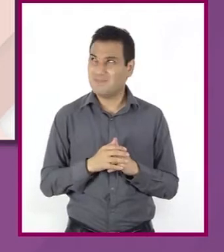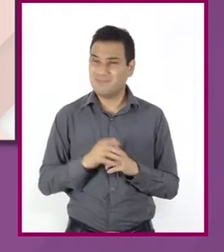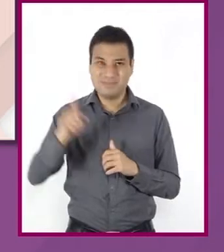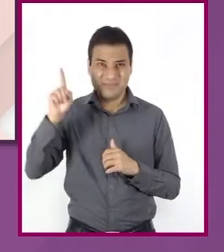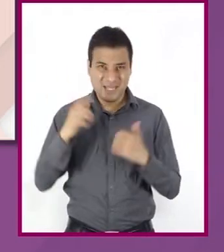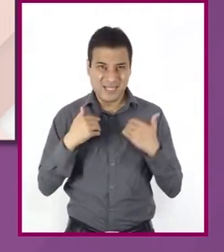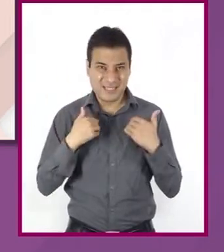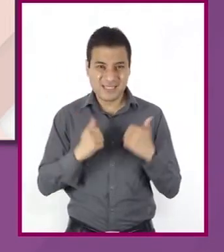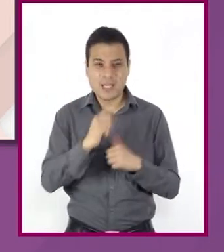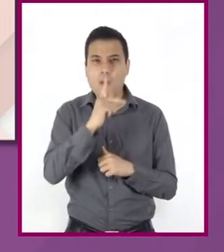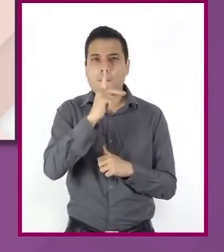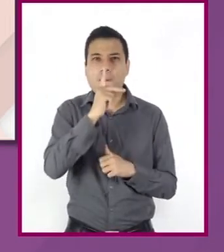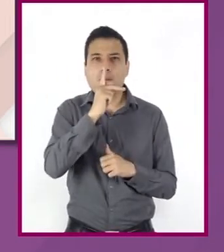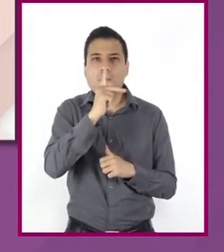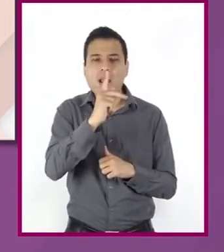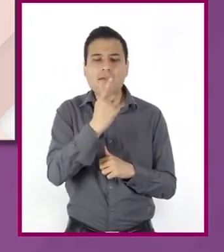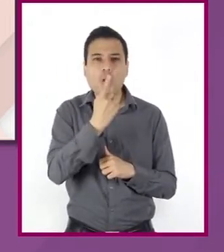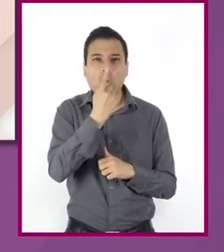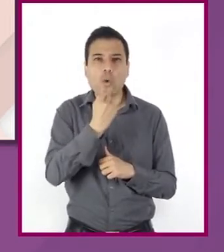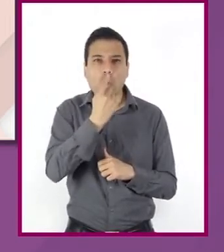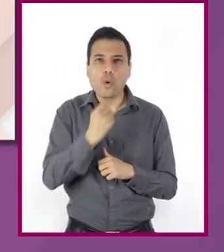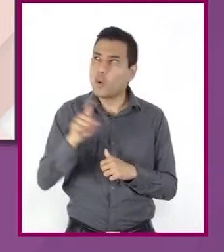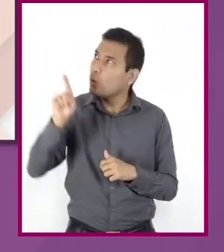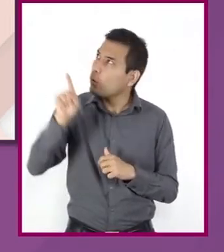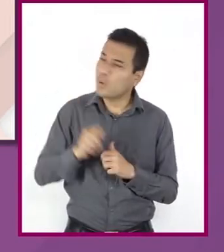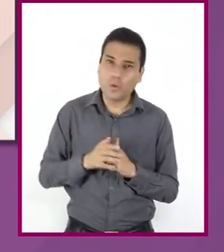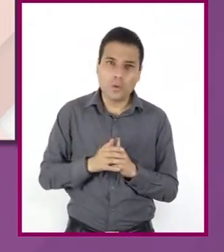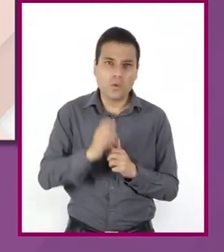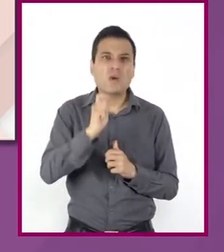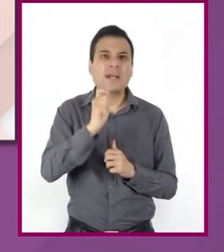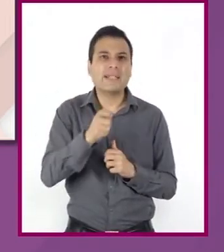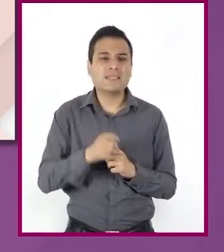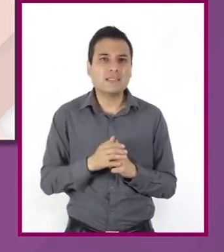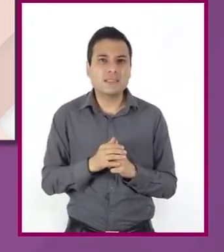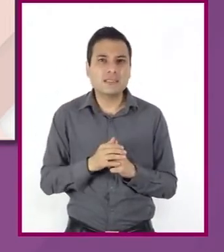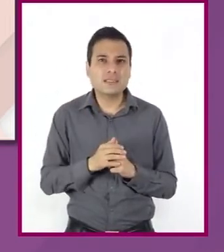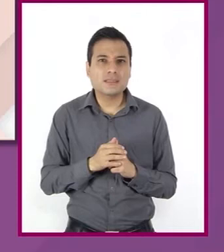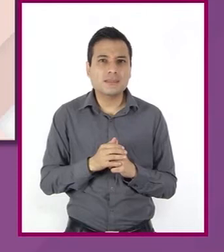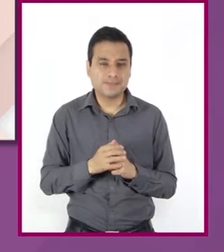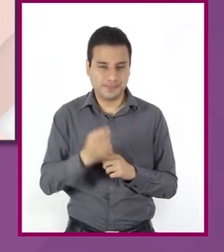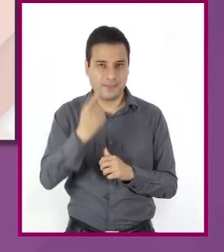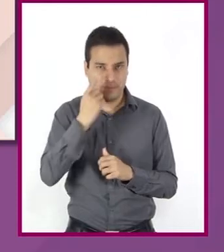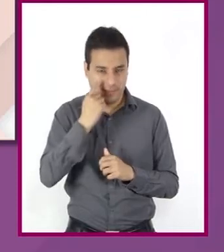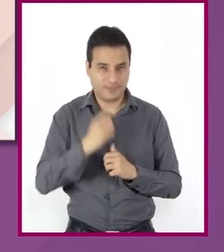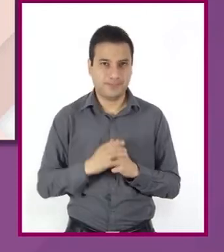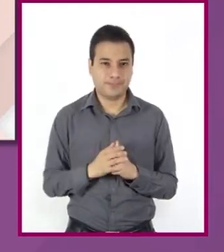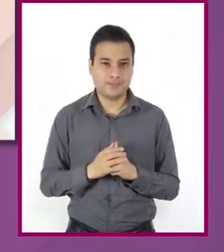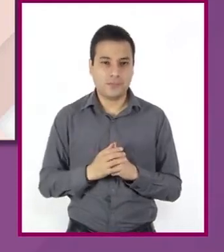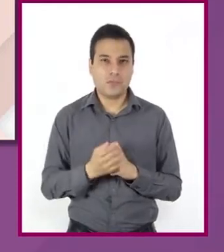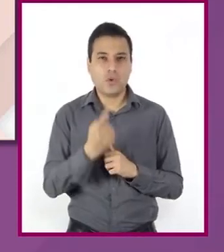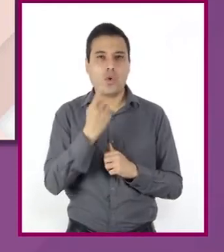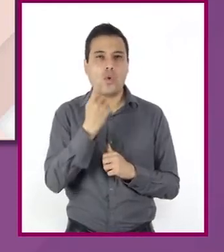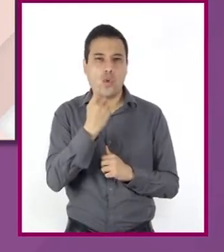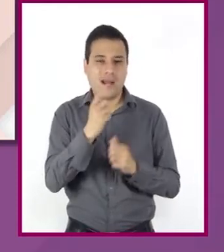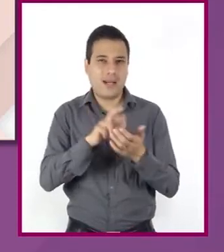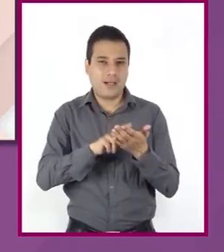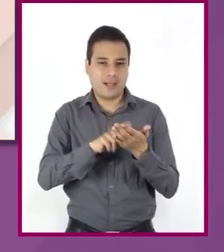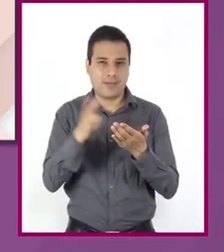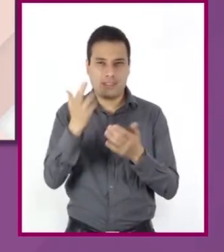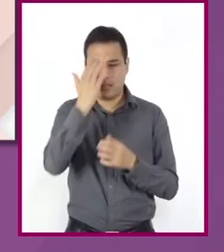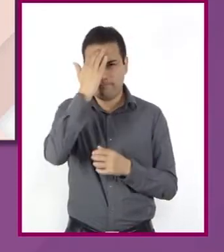anterior? La verdad es que muy poco, profesora. Ahora leamos. Una famosa